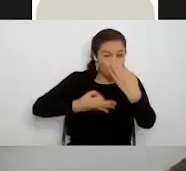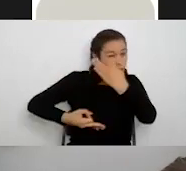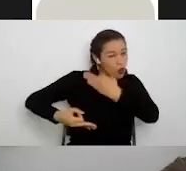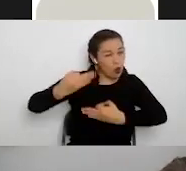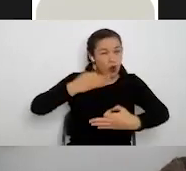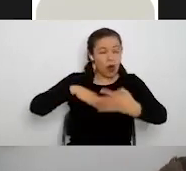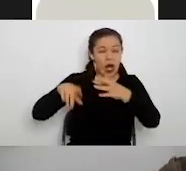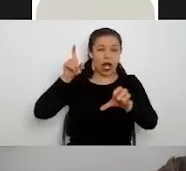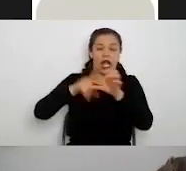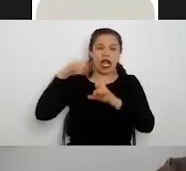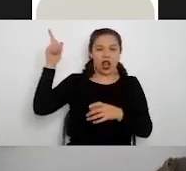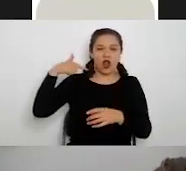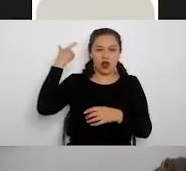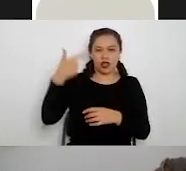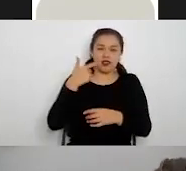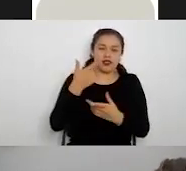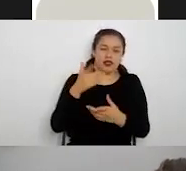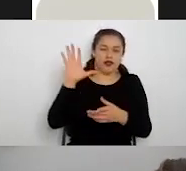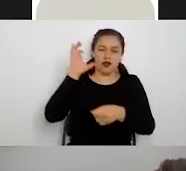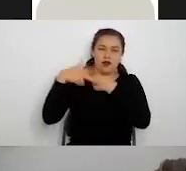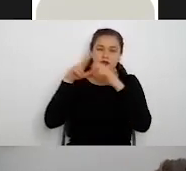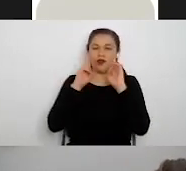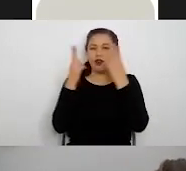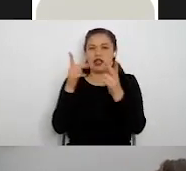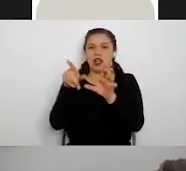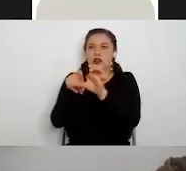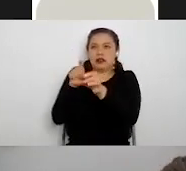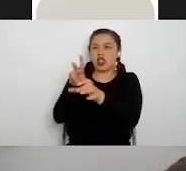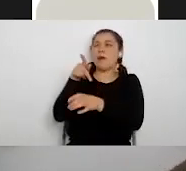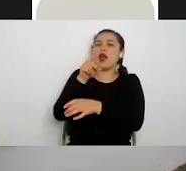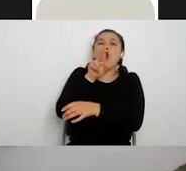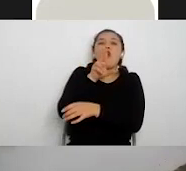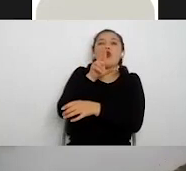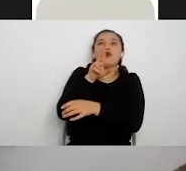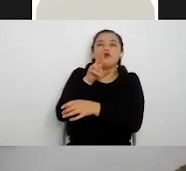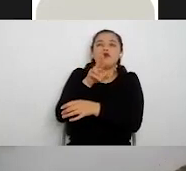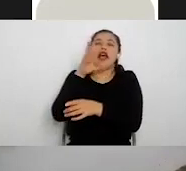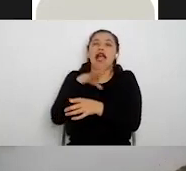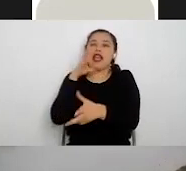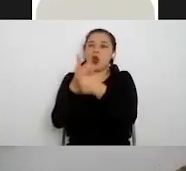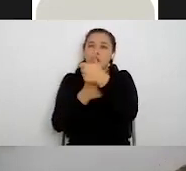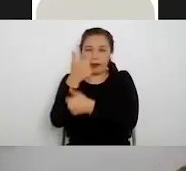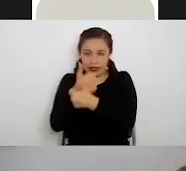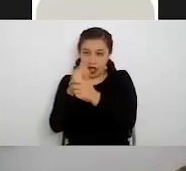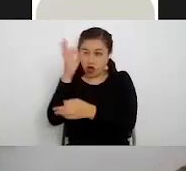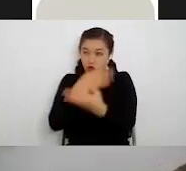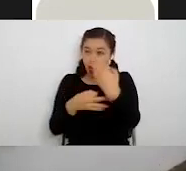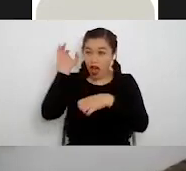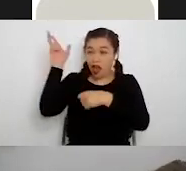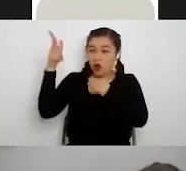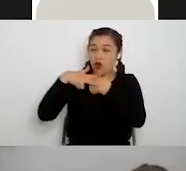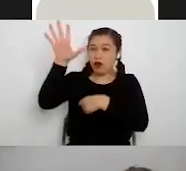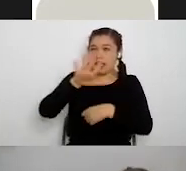incluyendo Reino Unido, que no está en la Unión Europea porque se salió, le harían competencia y representarían